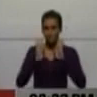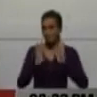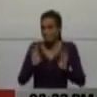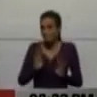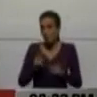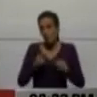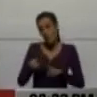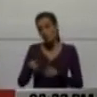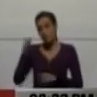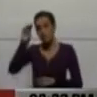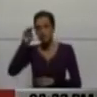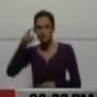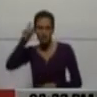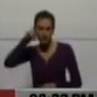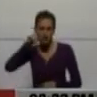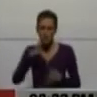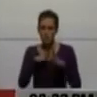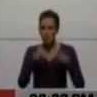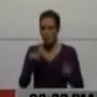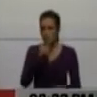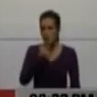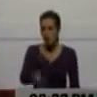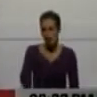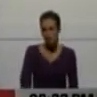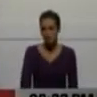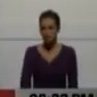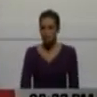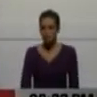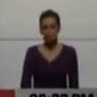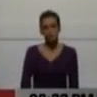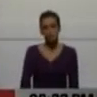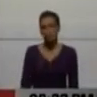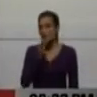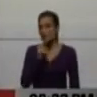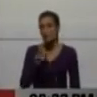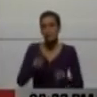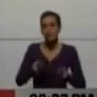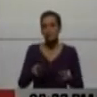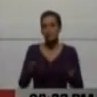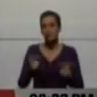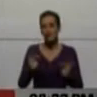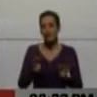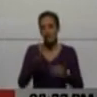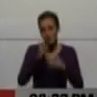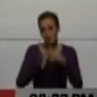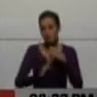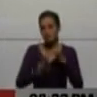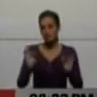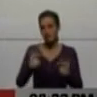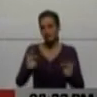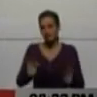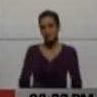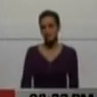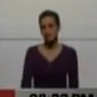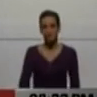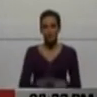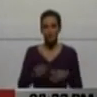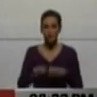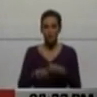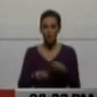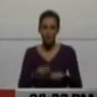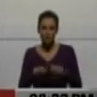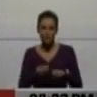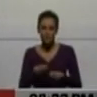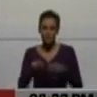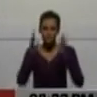otros maestros, le enseñaron todo lo malo. No dieron chance para ningún acto noble. Todos los actos que tiene